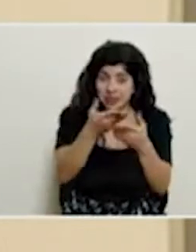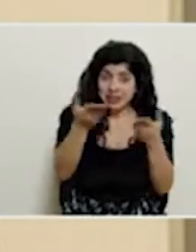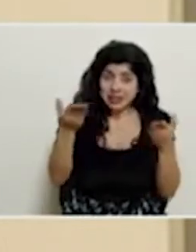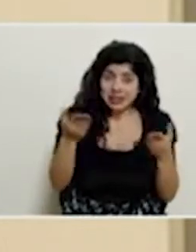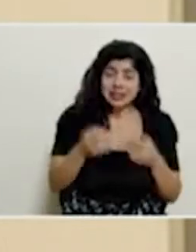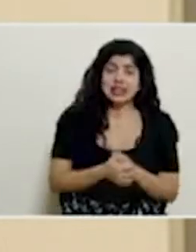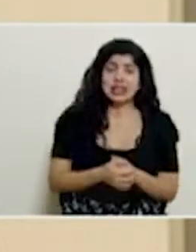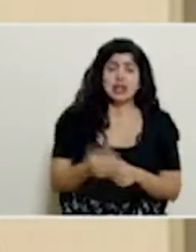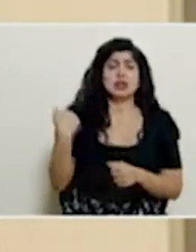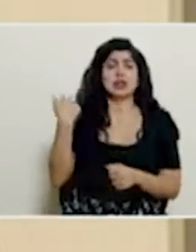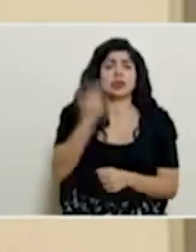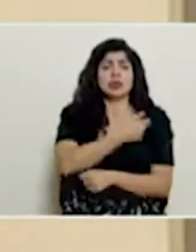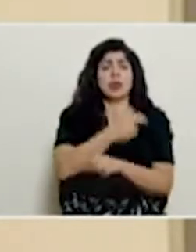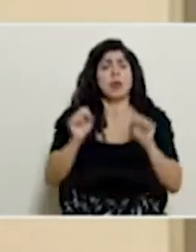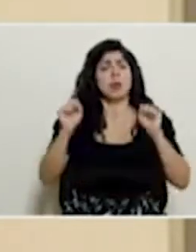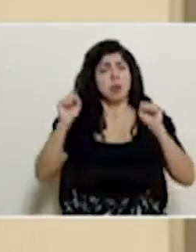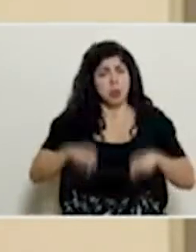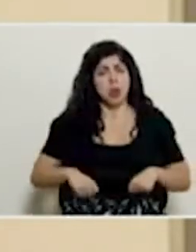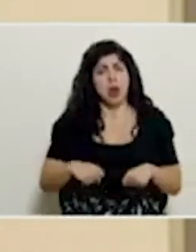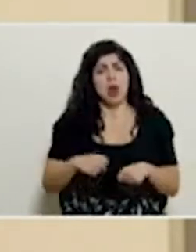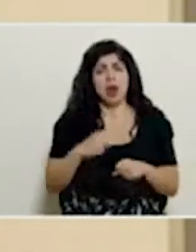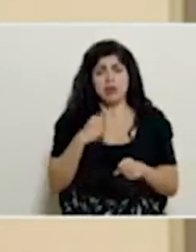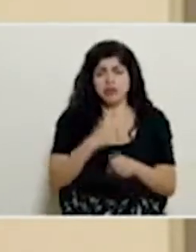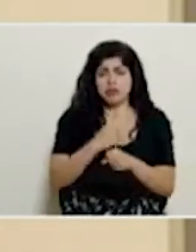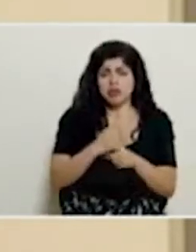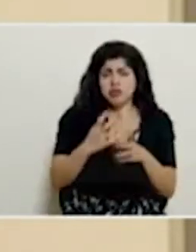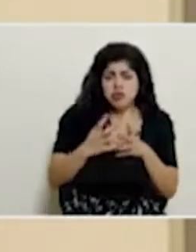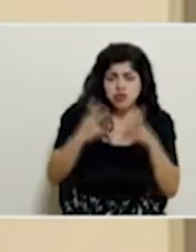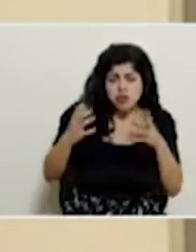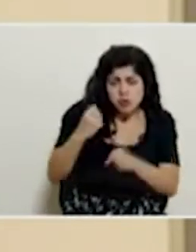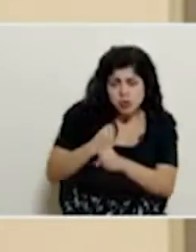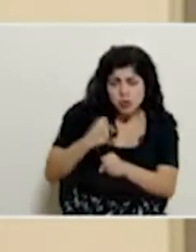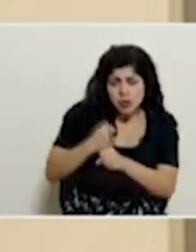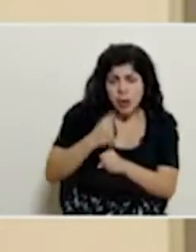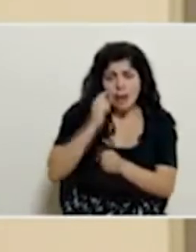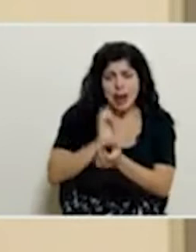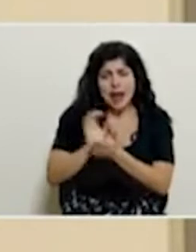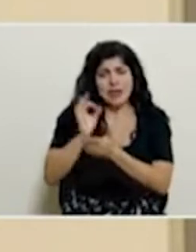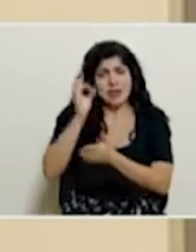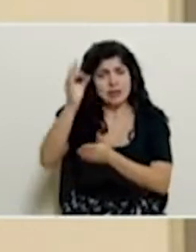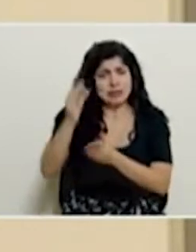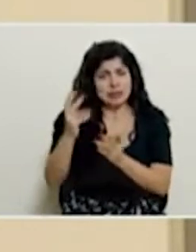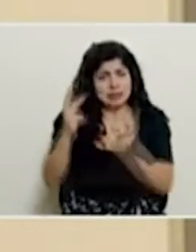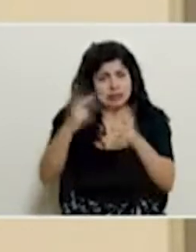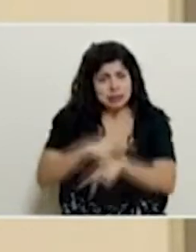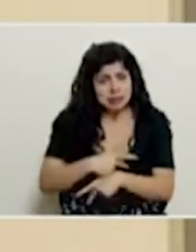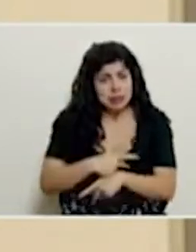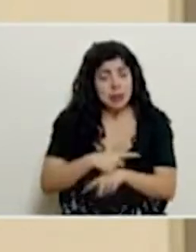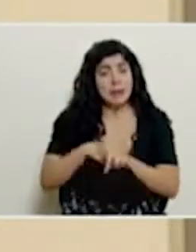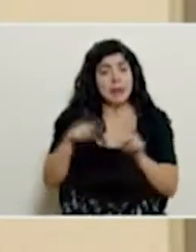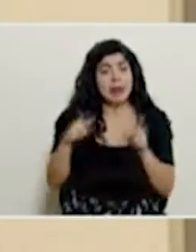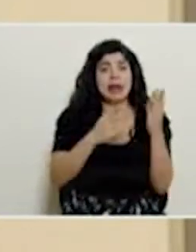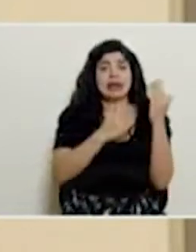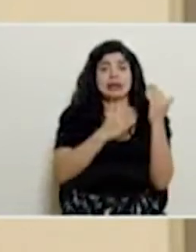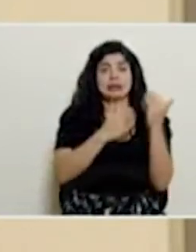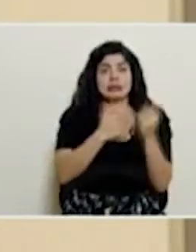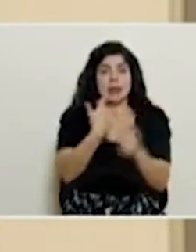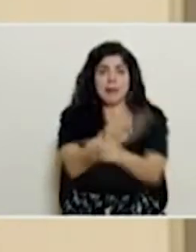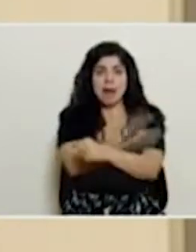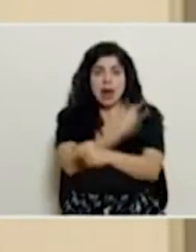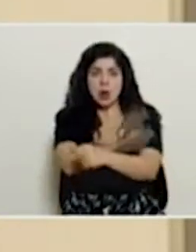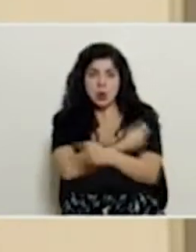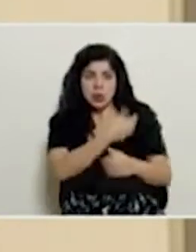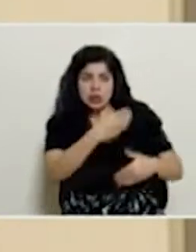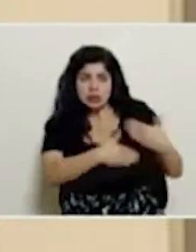no llegar a escenarios más críticos y esperemos también, obviamente la vacunación pues va avanzando y logramos